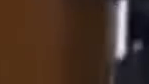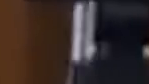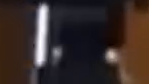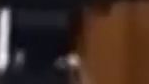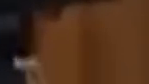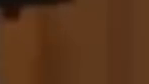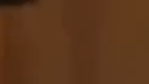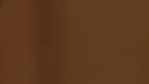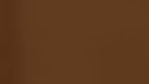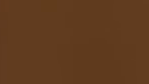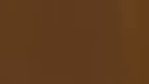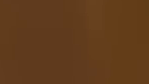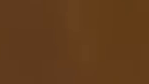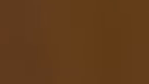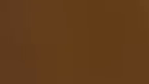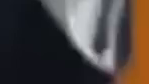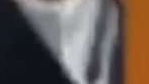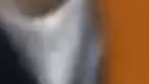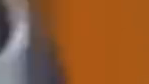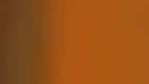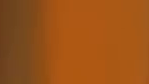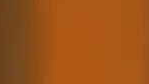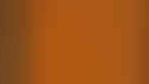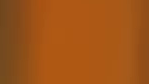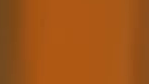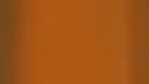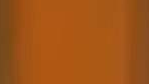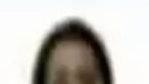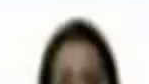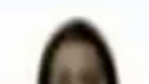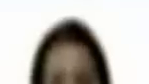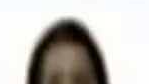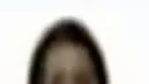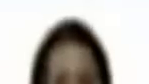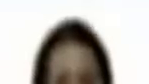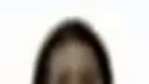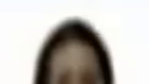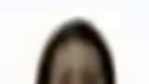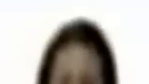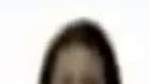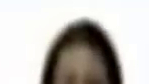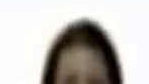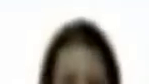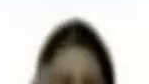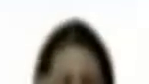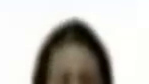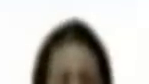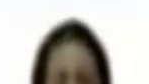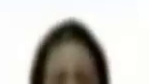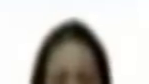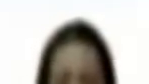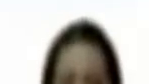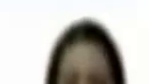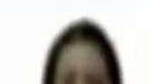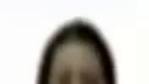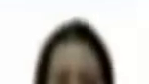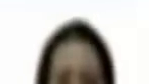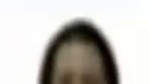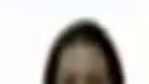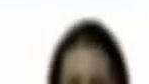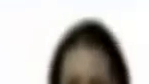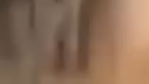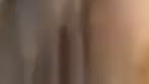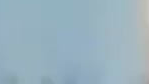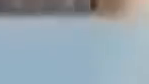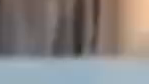a poder no sabe lo que puede estar pasando y en una videoconferencia ha denunciado al gobierno estadounidense por un golpe de estado que se podría estar realizando en su contra lo que